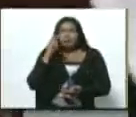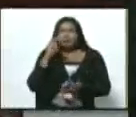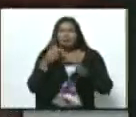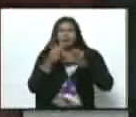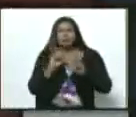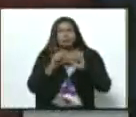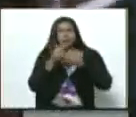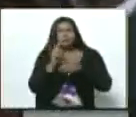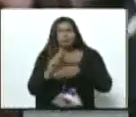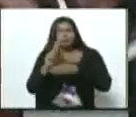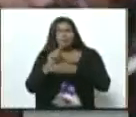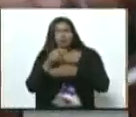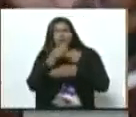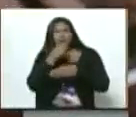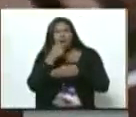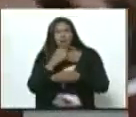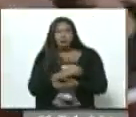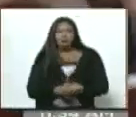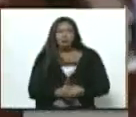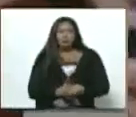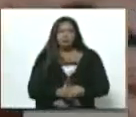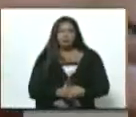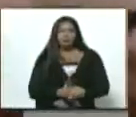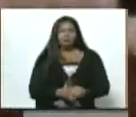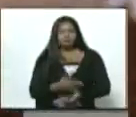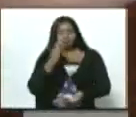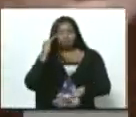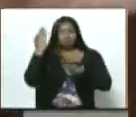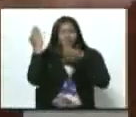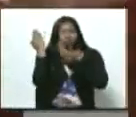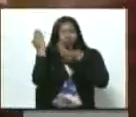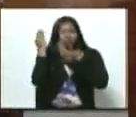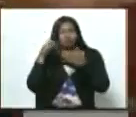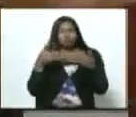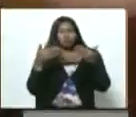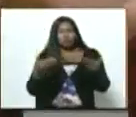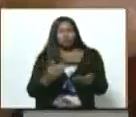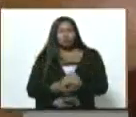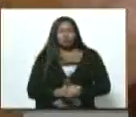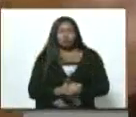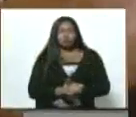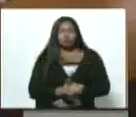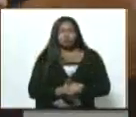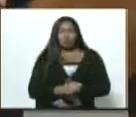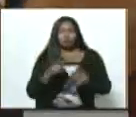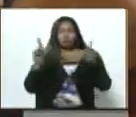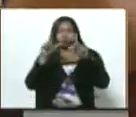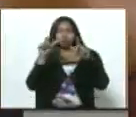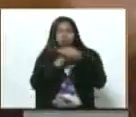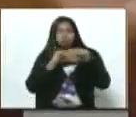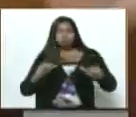usar? Miren qué bellas estas tazas. Mire, El canal de la Fuerza Armada Nacional Bolivariana, TVFAN. Con el